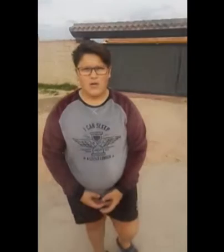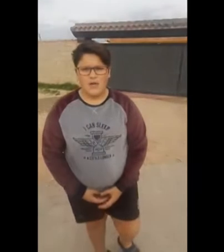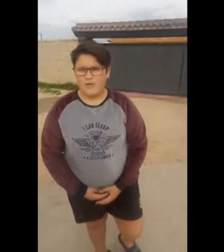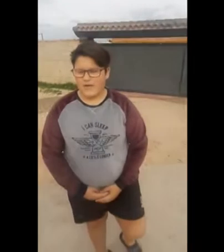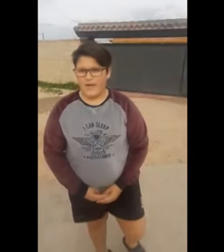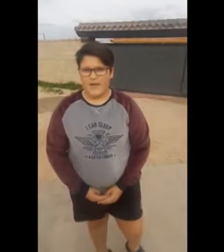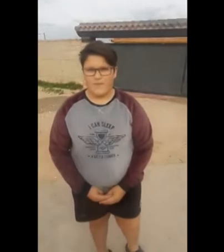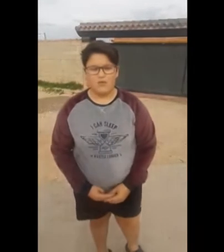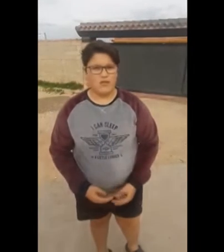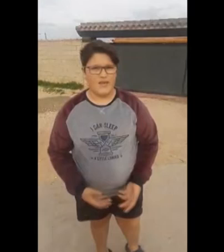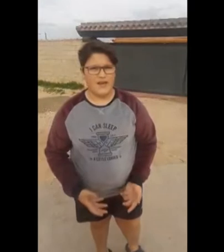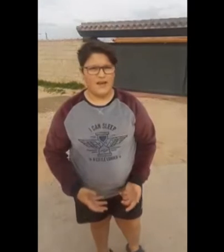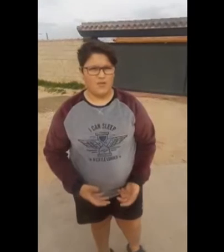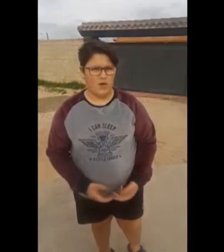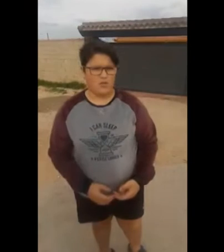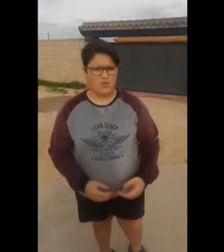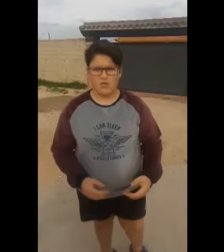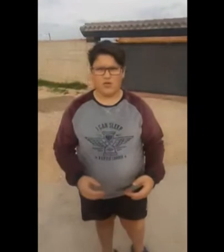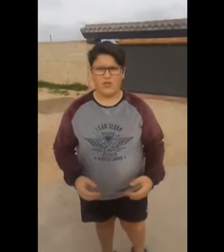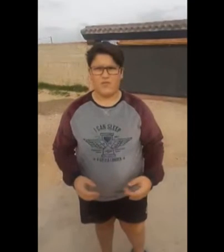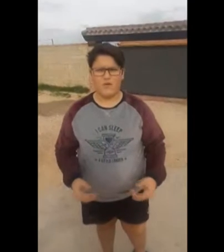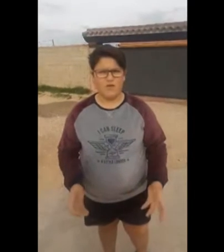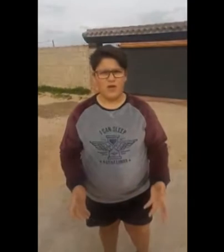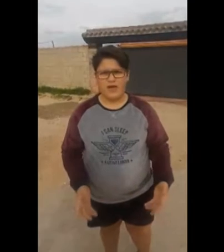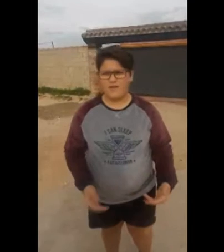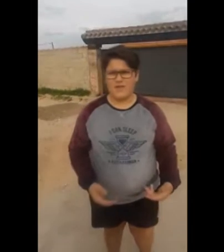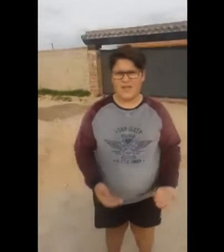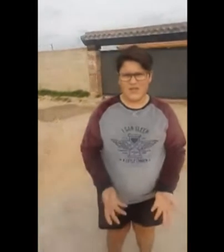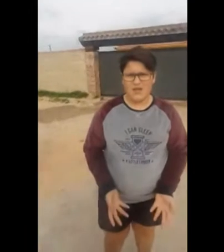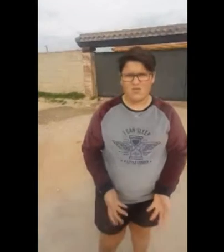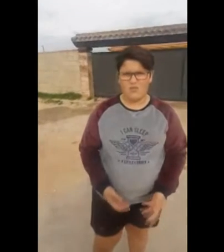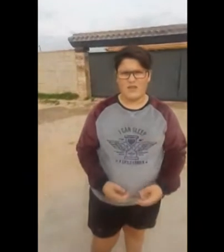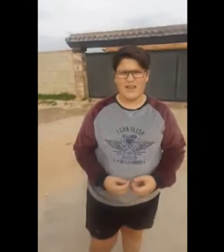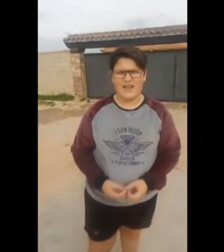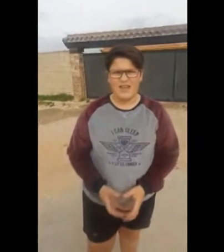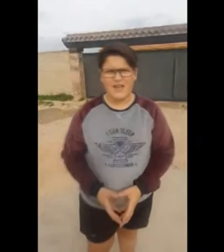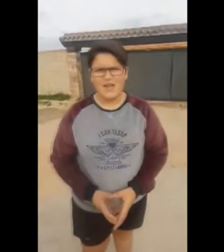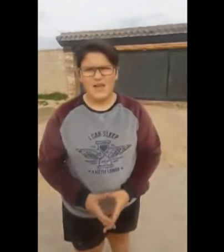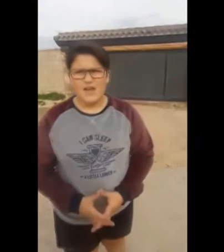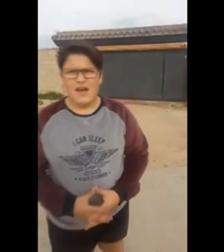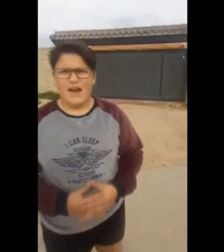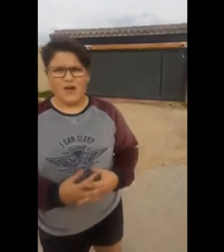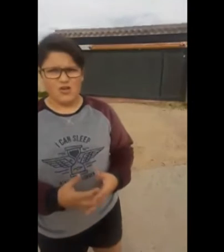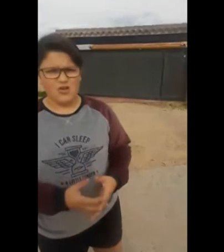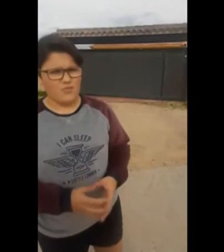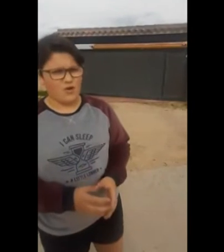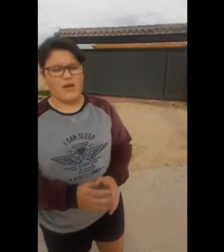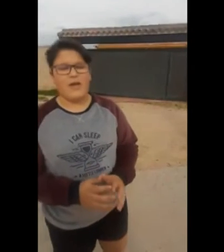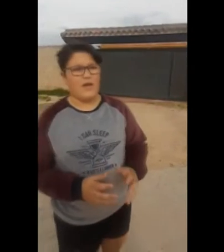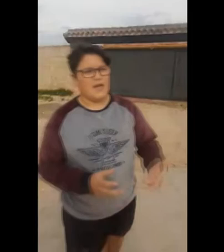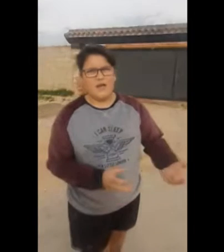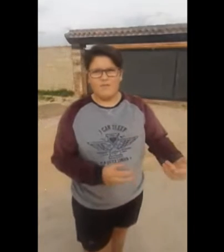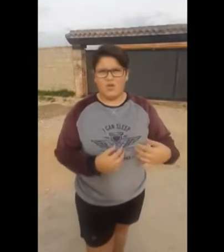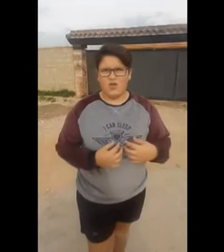Humo, porque me gustaría, como a todos los del pueblo, que vinieseis con vuestra sirena a las 8,